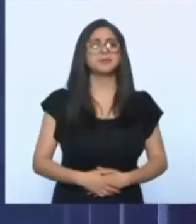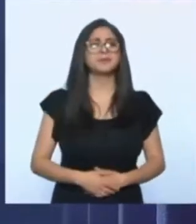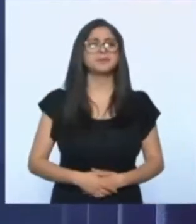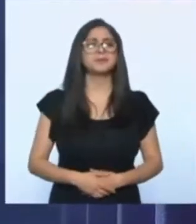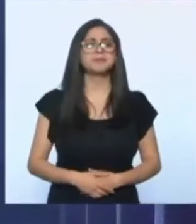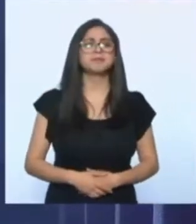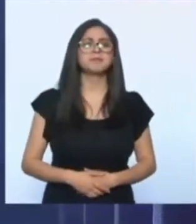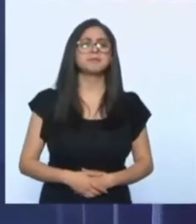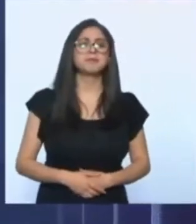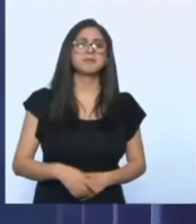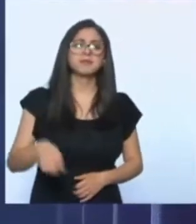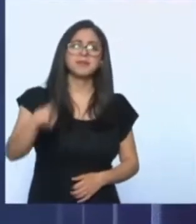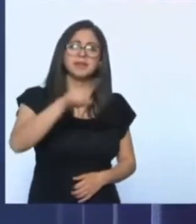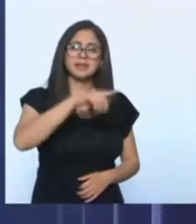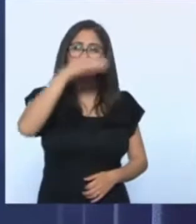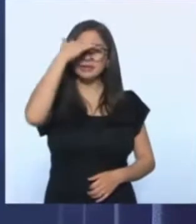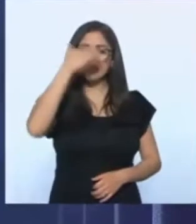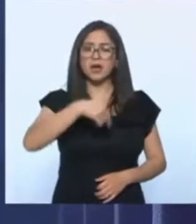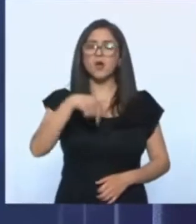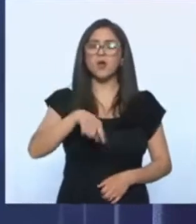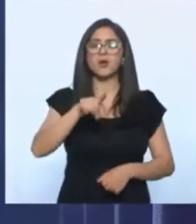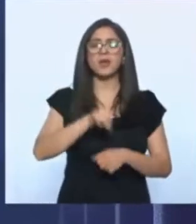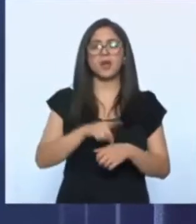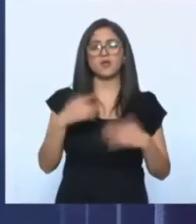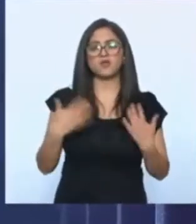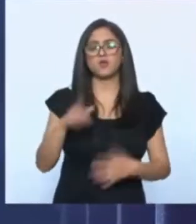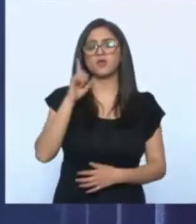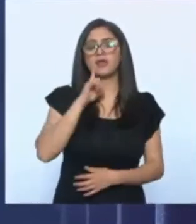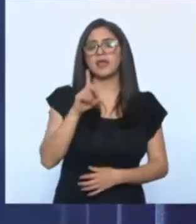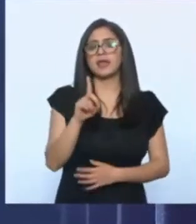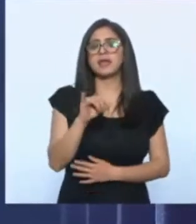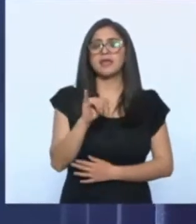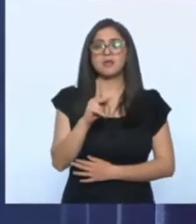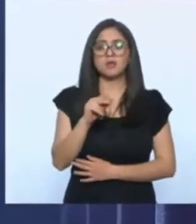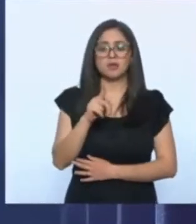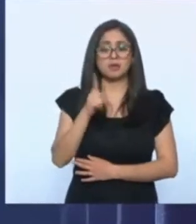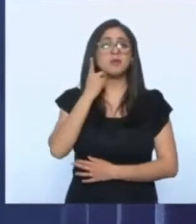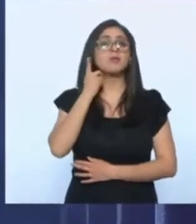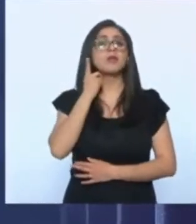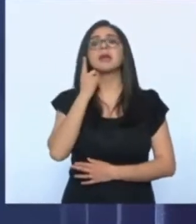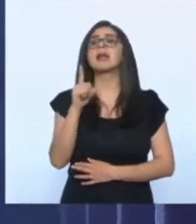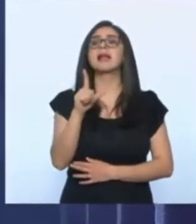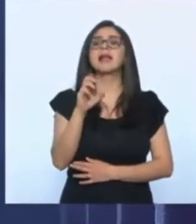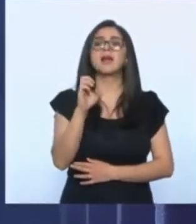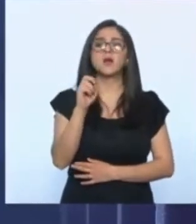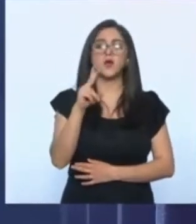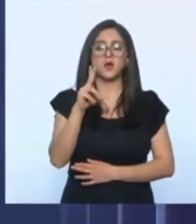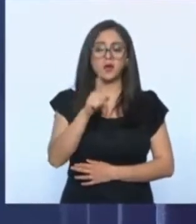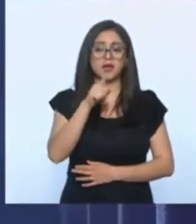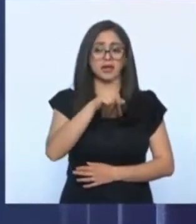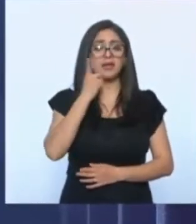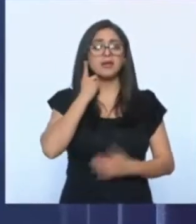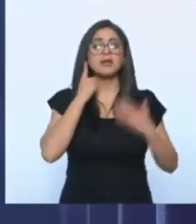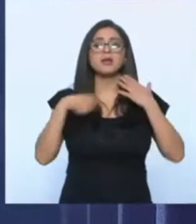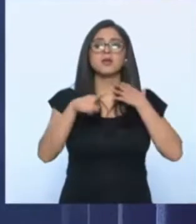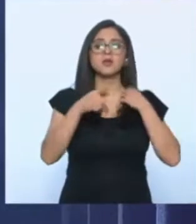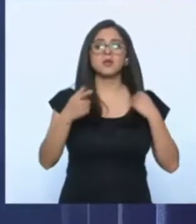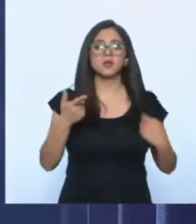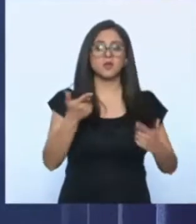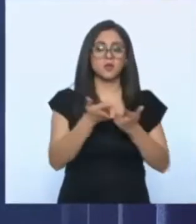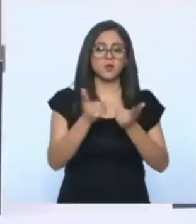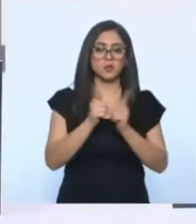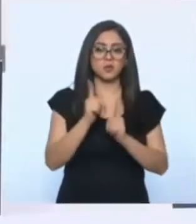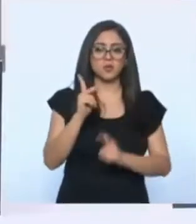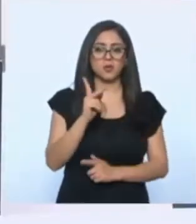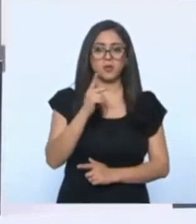que, bueno, tenemos invitada de lujo ahora, es la diputada Leonor Gómez Otegui. Ella es diputada por el Partido del Trabajo